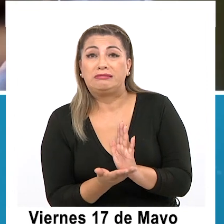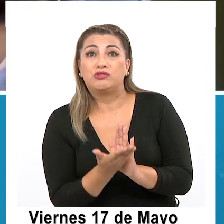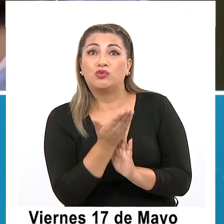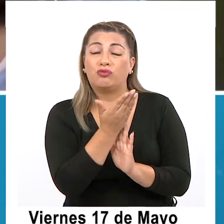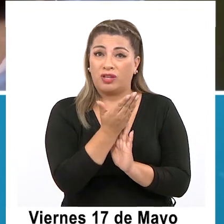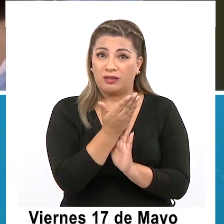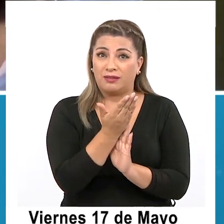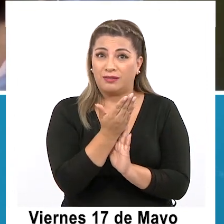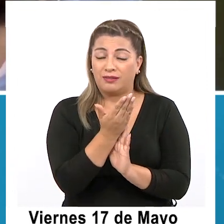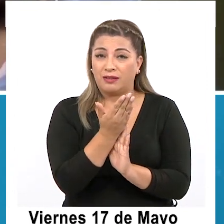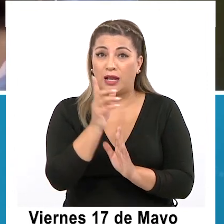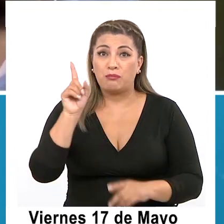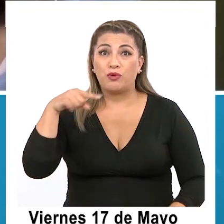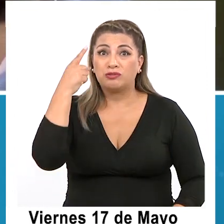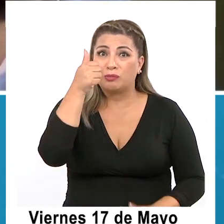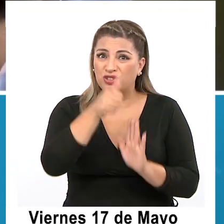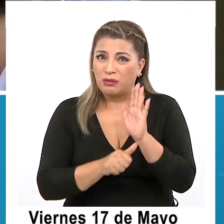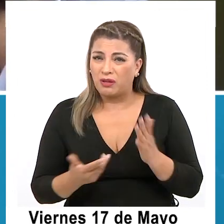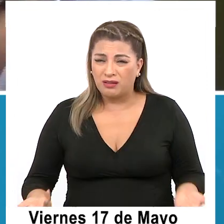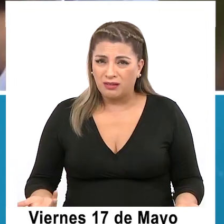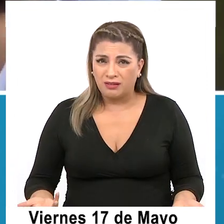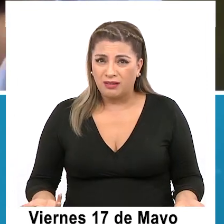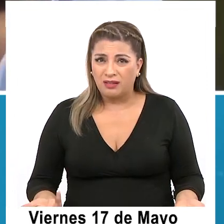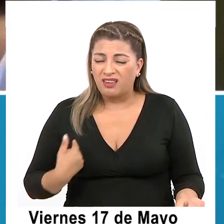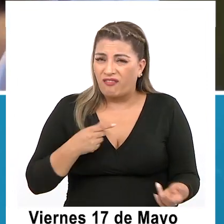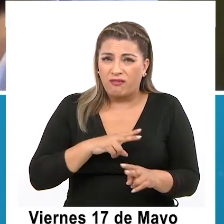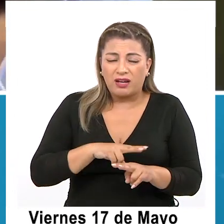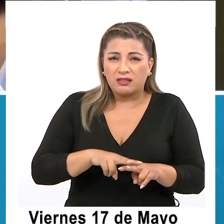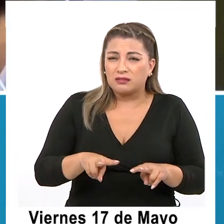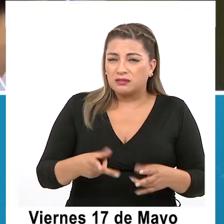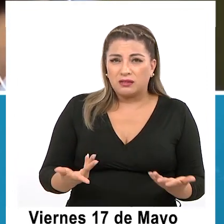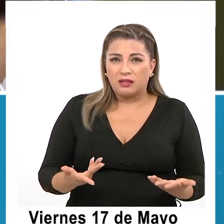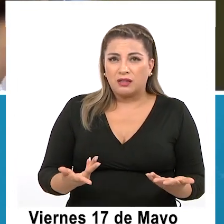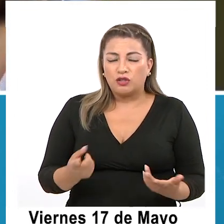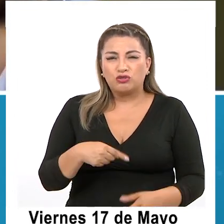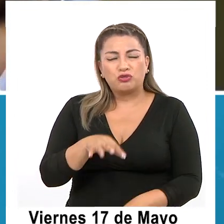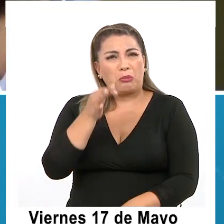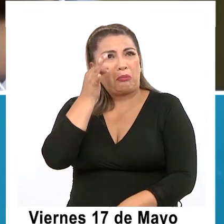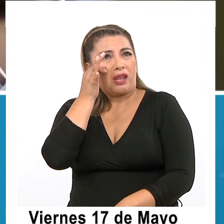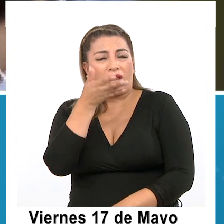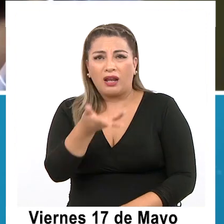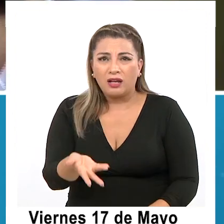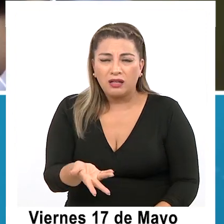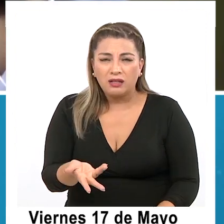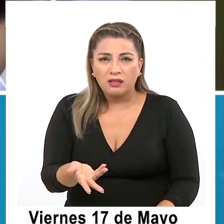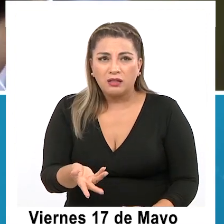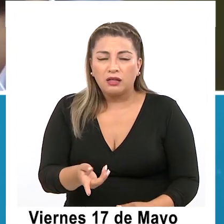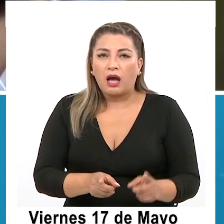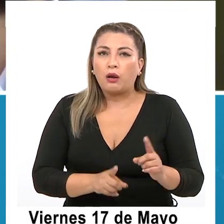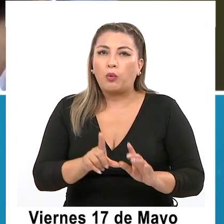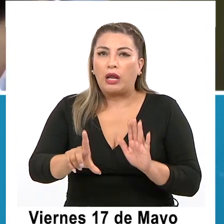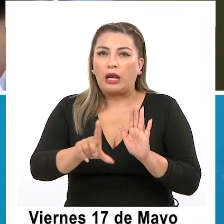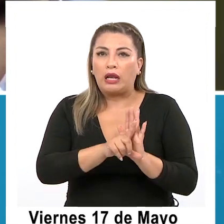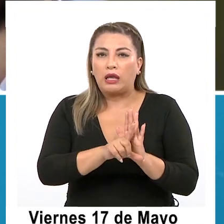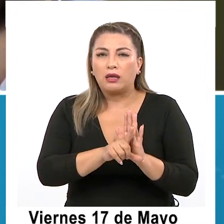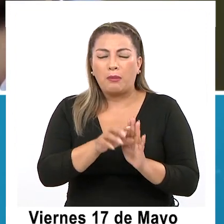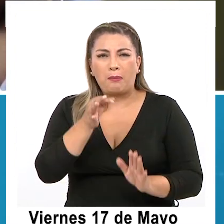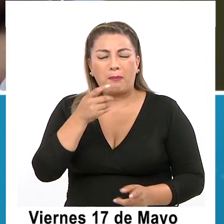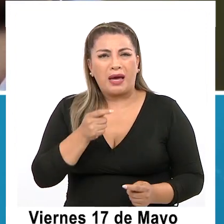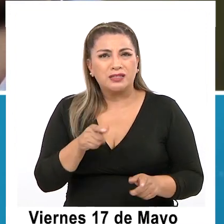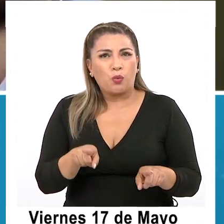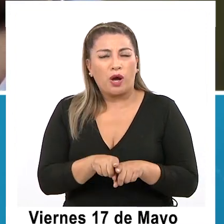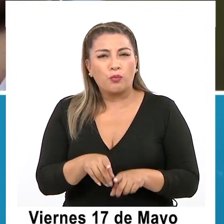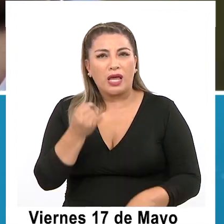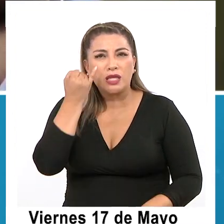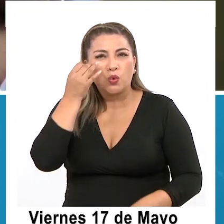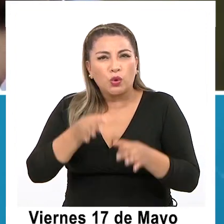del siguiente semestre. ¿Cómo se puede ver eso? ¿Cómo se puede interpretar a lo que más allá que sea una ley parece una injusticia con los